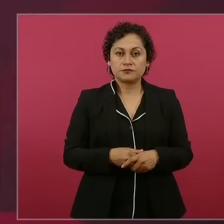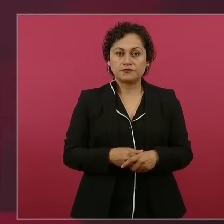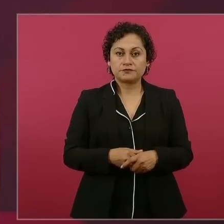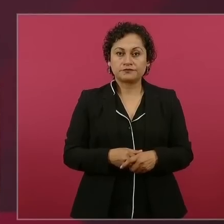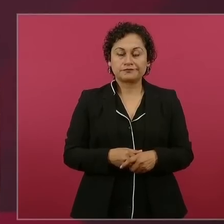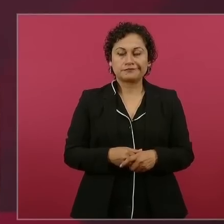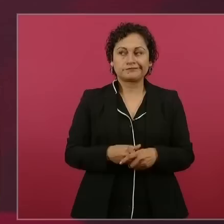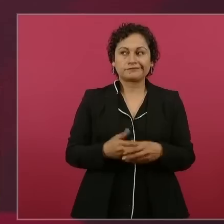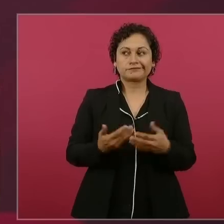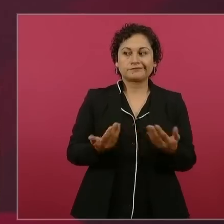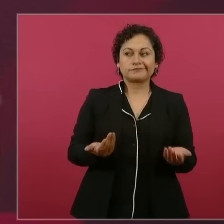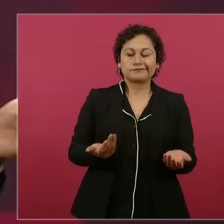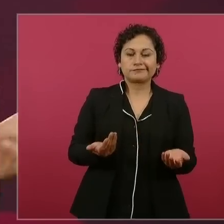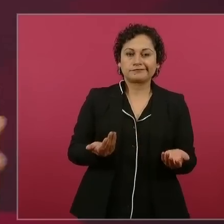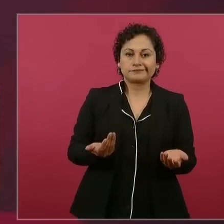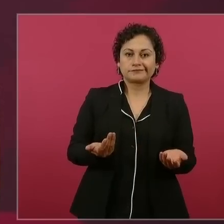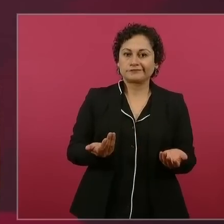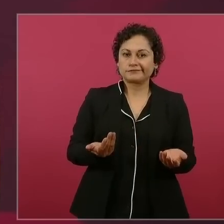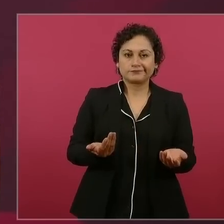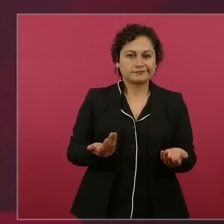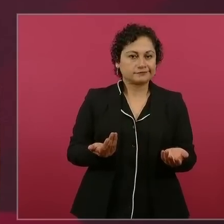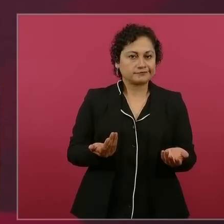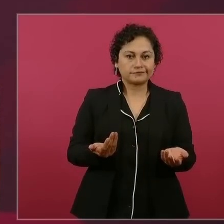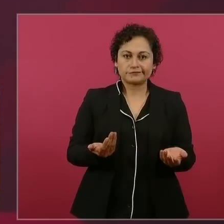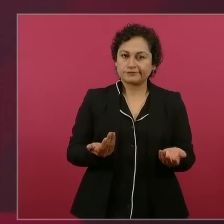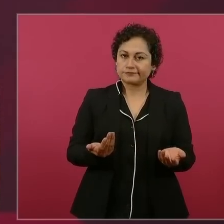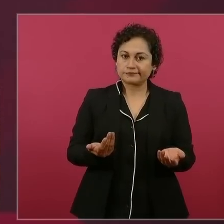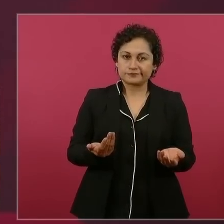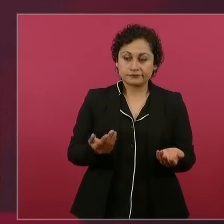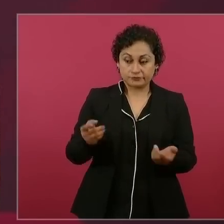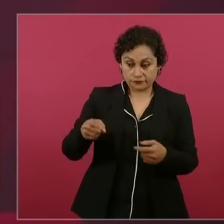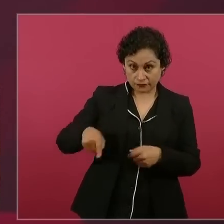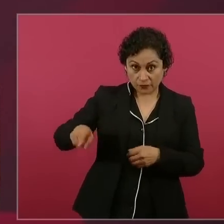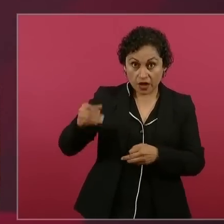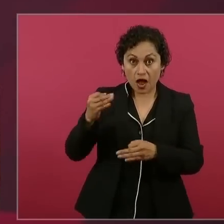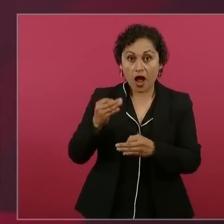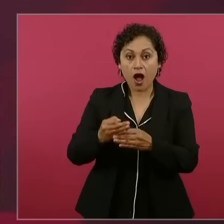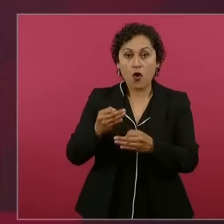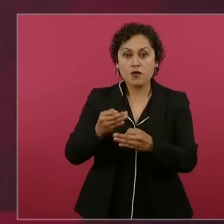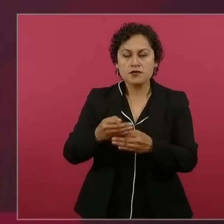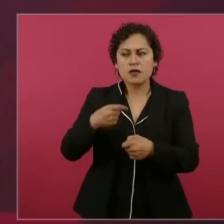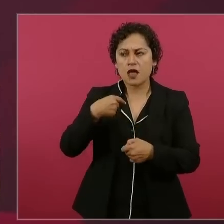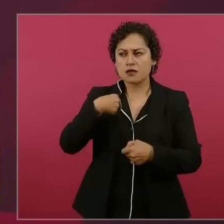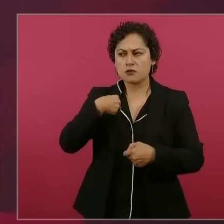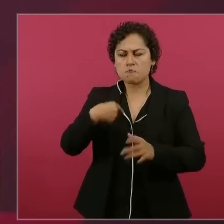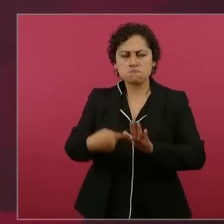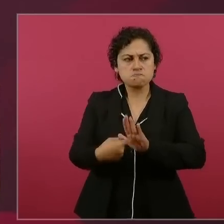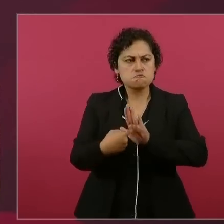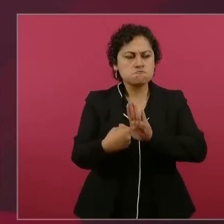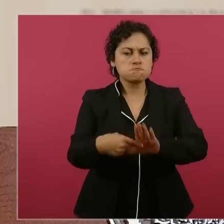Por eso se enojan ahora, pero nosotros tenemos que